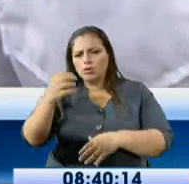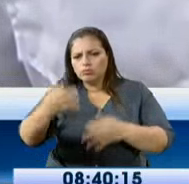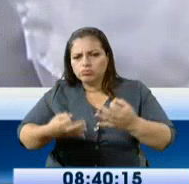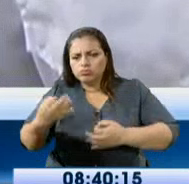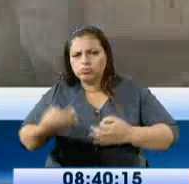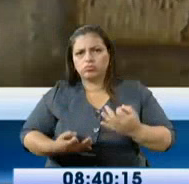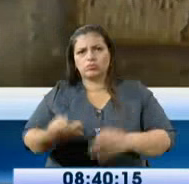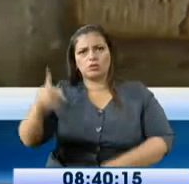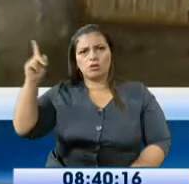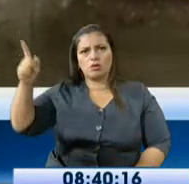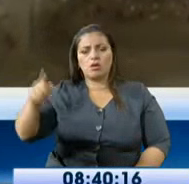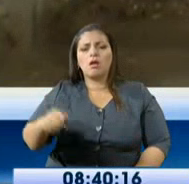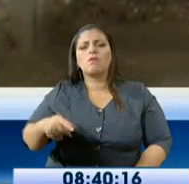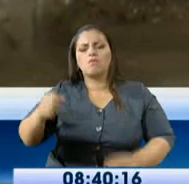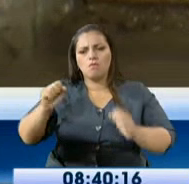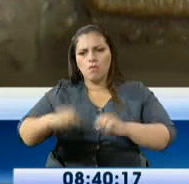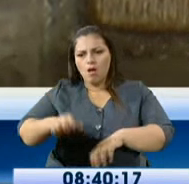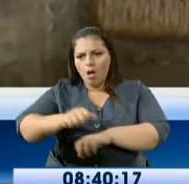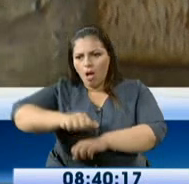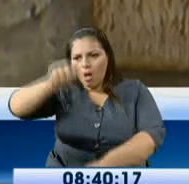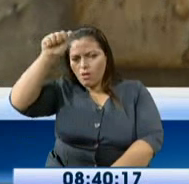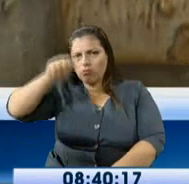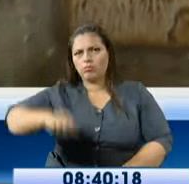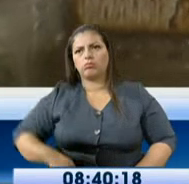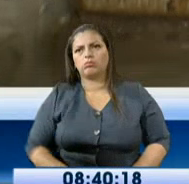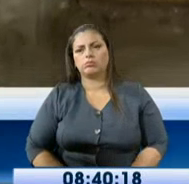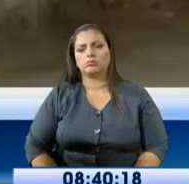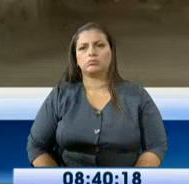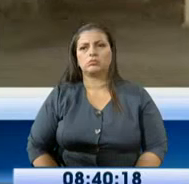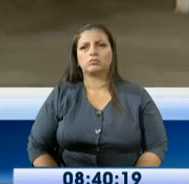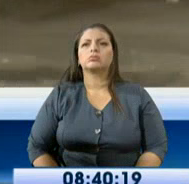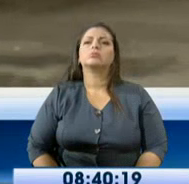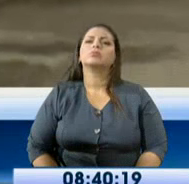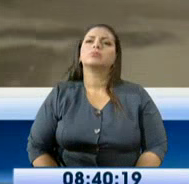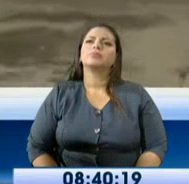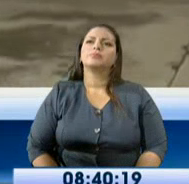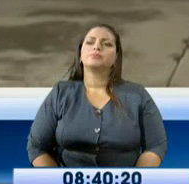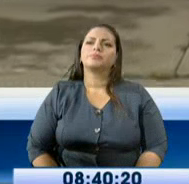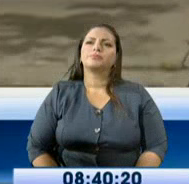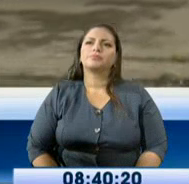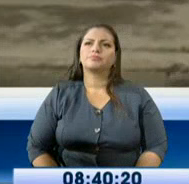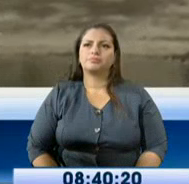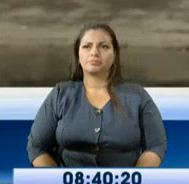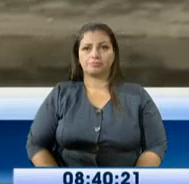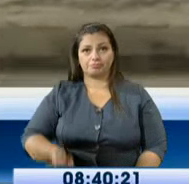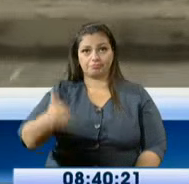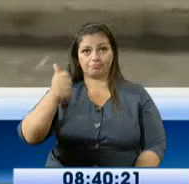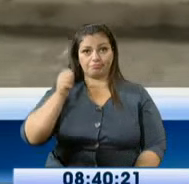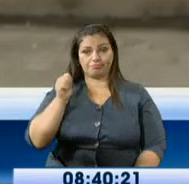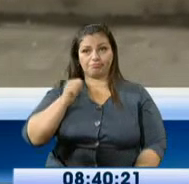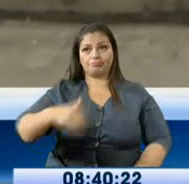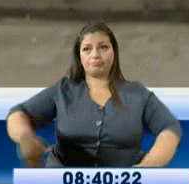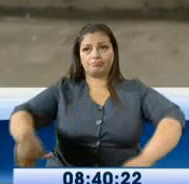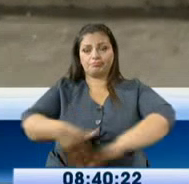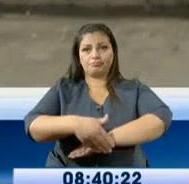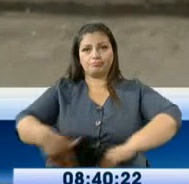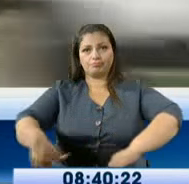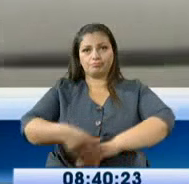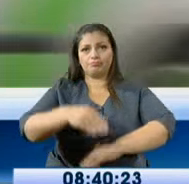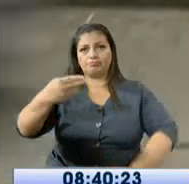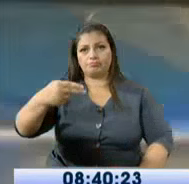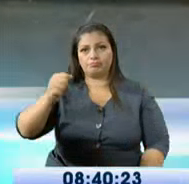nada oculto. El cuerpo de Marlon de Jesús fue abandonado al pie de una casa que está en venta en la calle La Habana. Sin embargo, la investigación de la DINASET